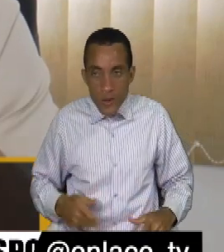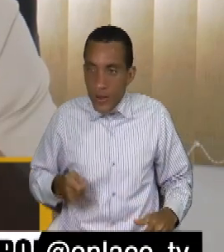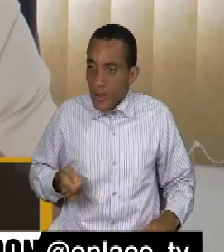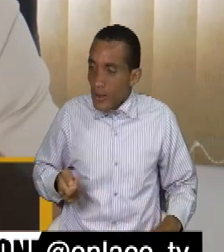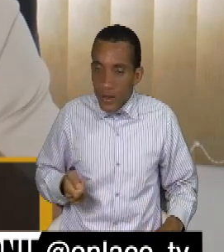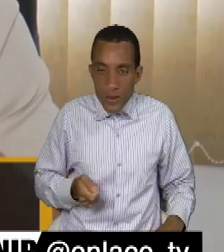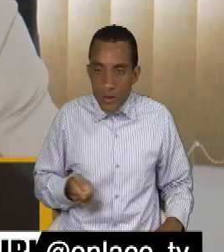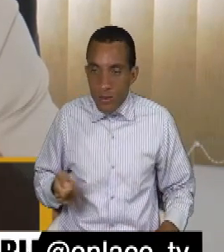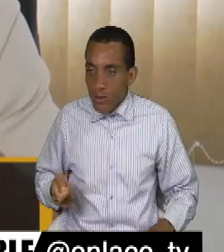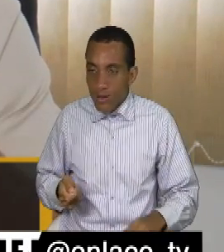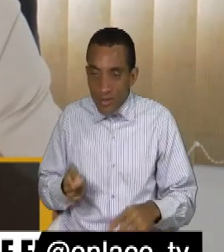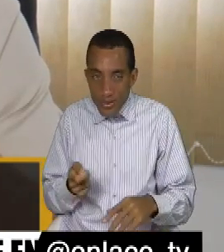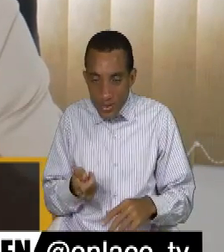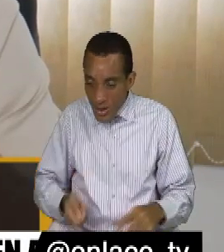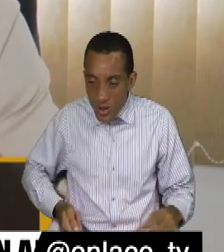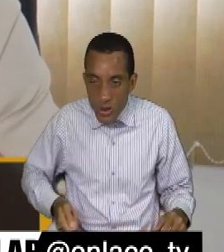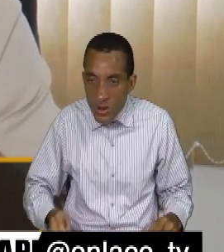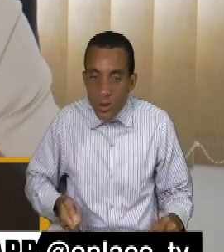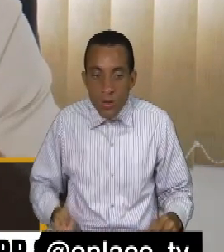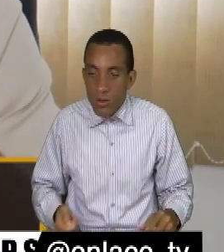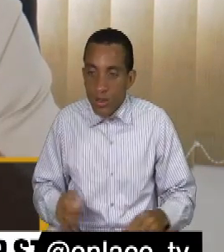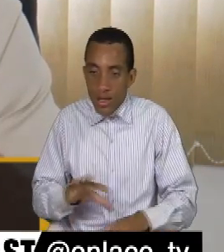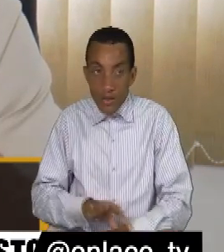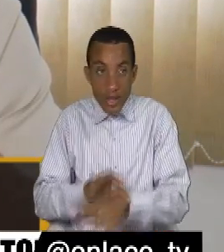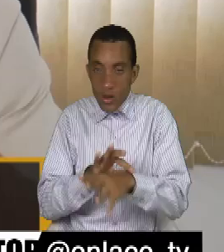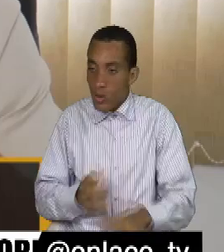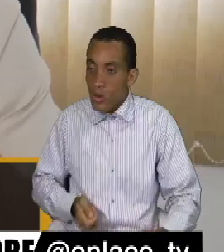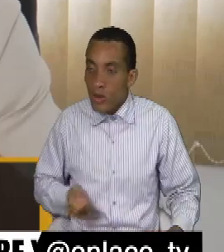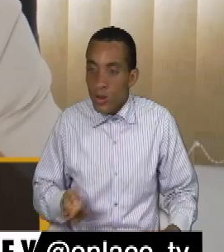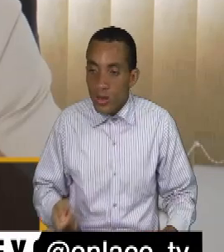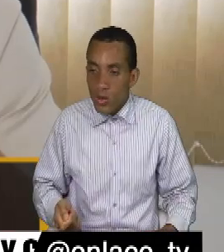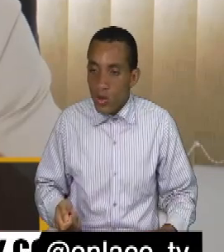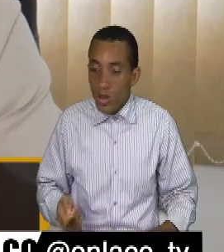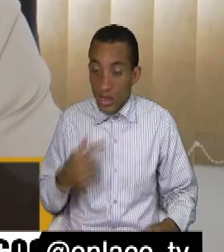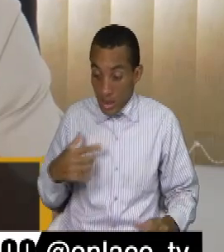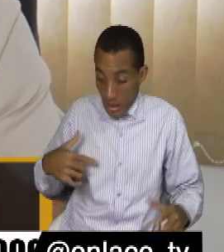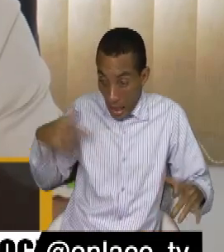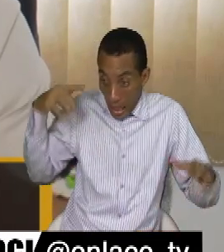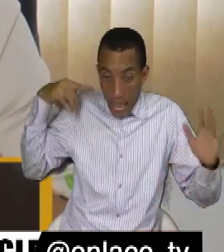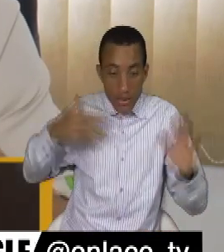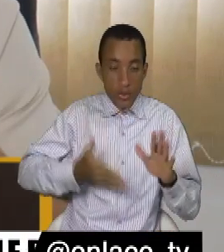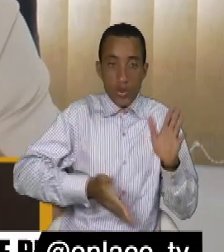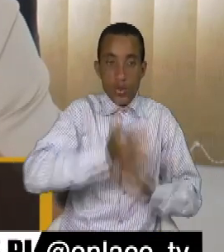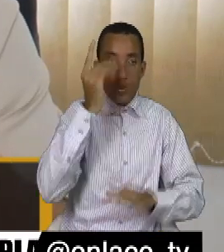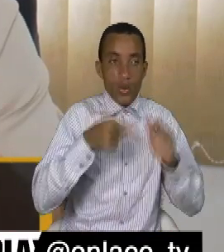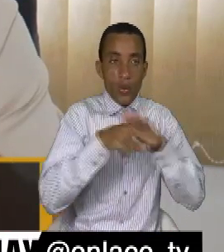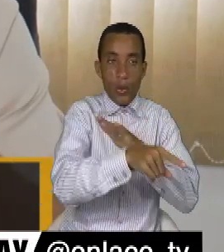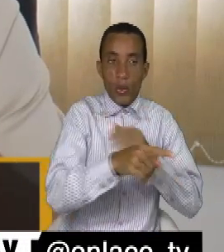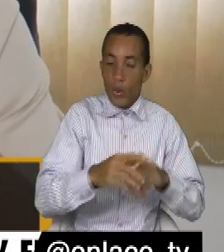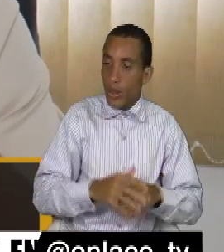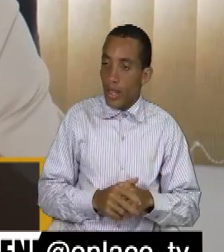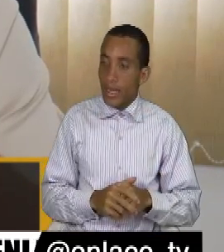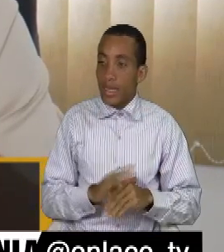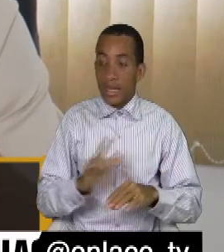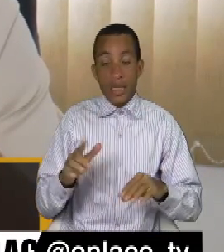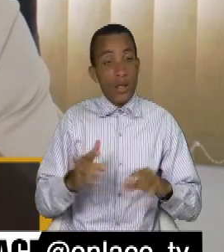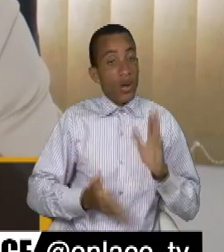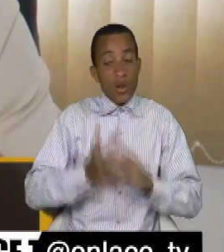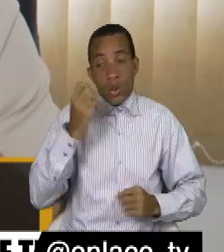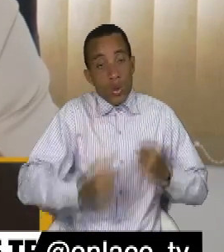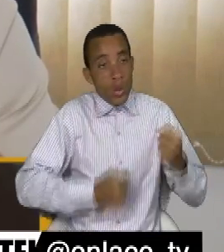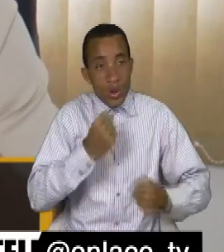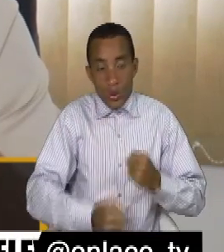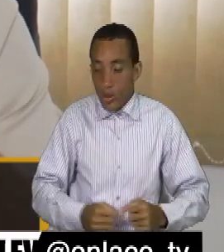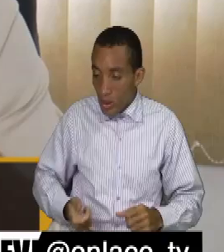intentó agredir al médico, no, lo agredió. El médico alcanzó a salir del consultorio corriendo y el tipo con